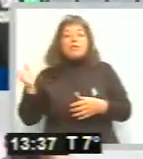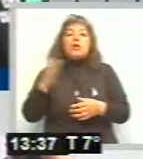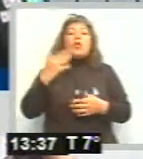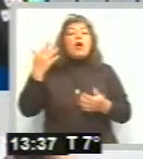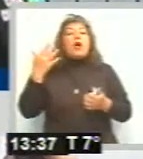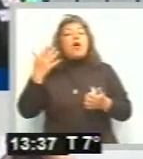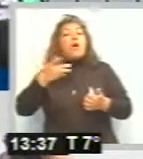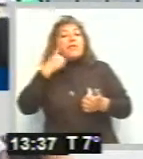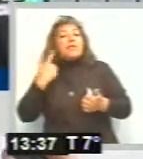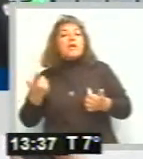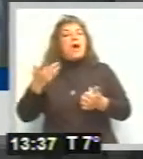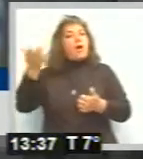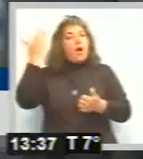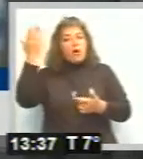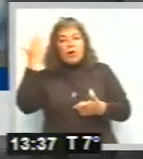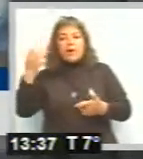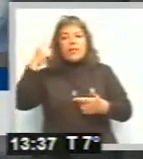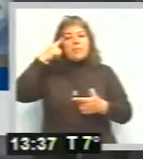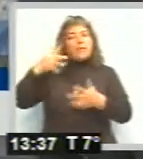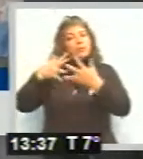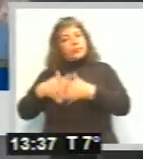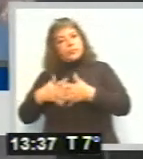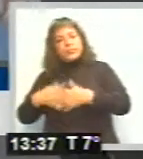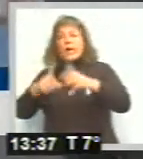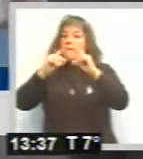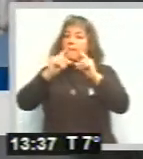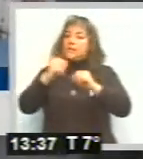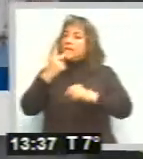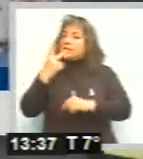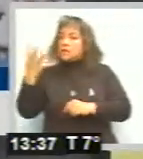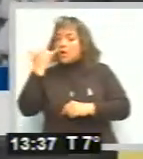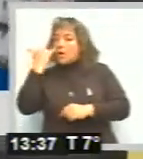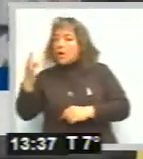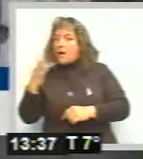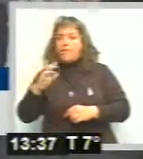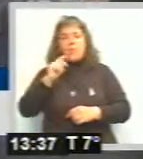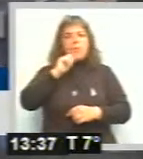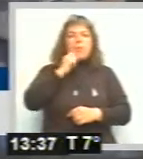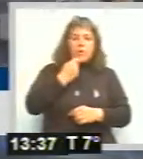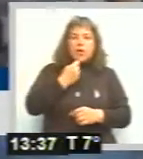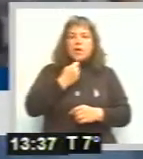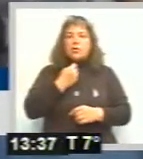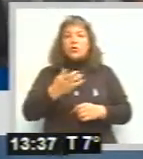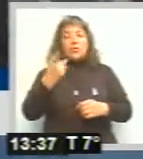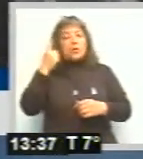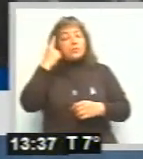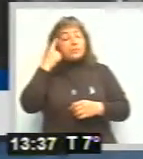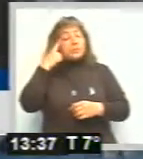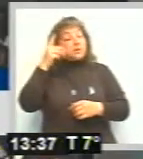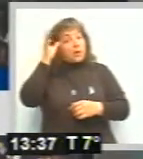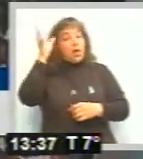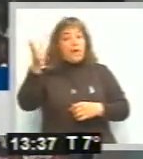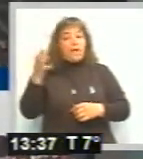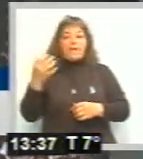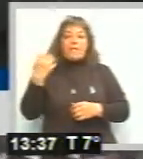jornada para recordar esta fecha y fue realmente muy grandioso porque muchos la tenían, nada más que por